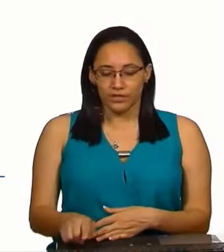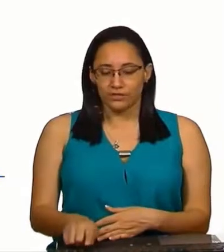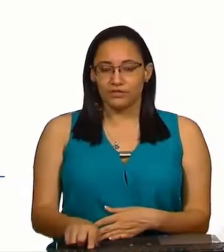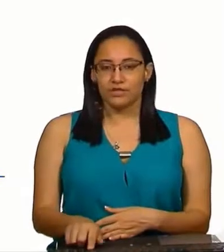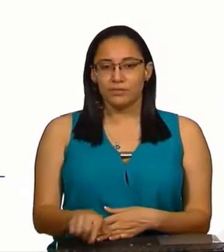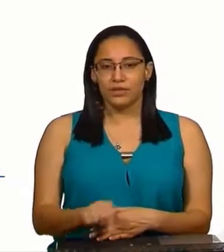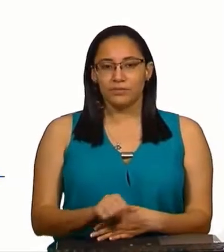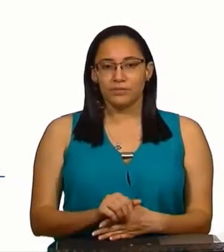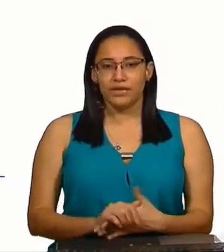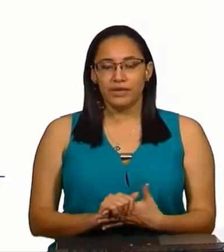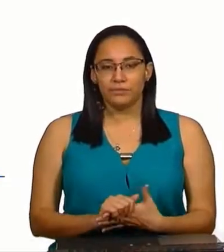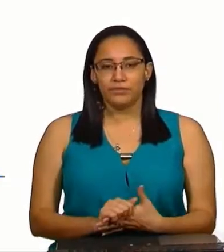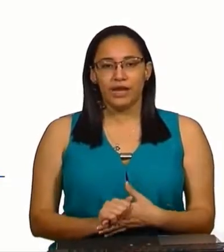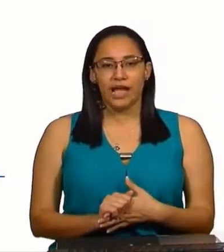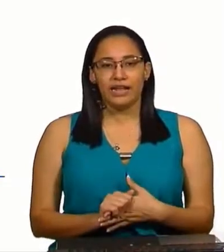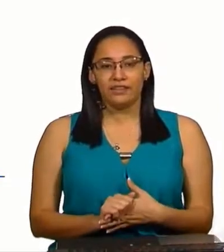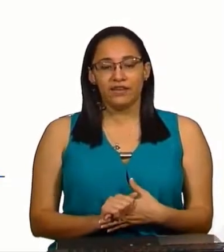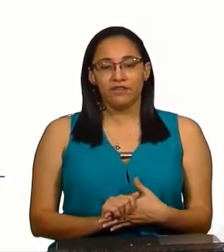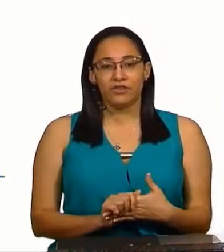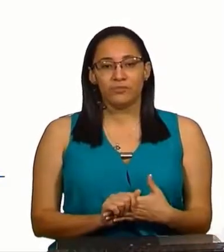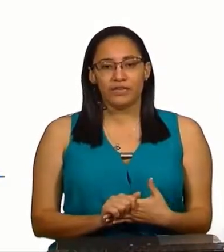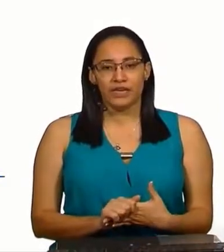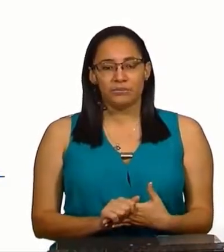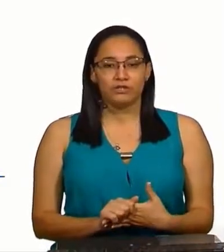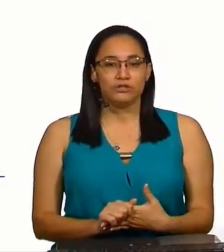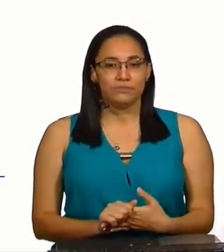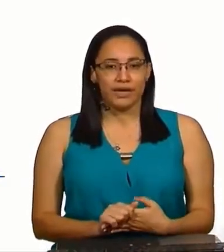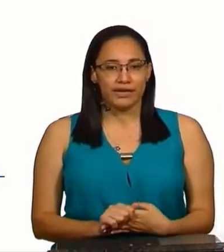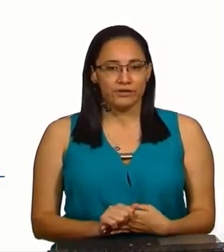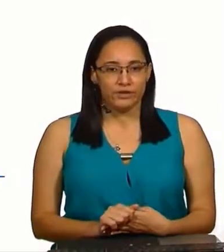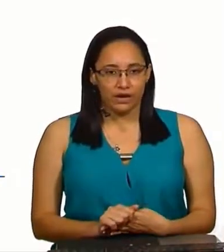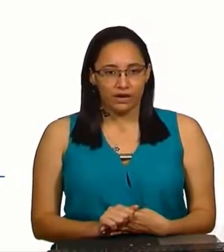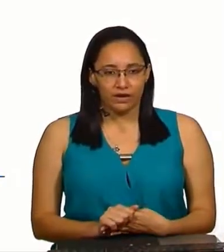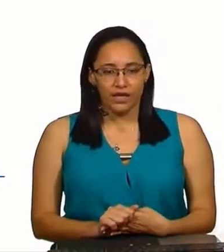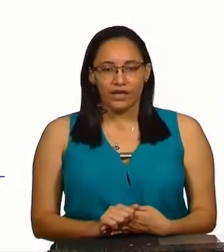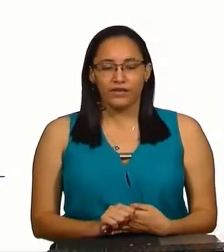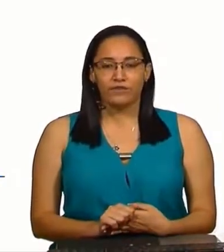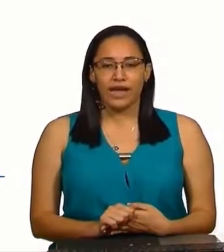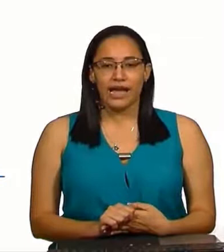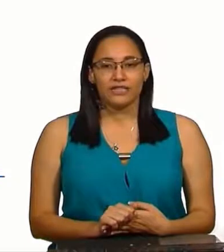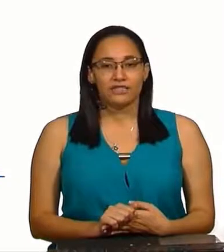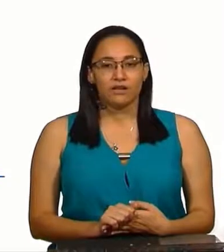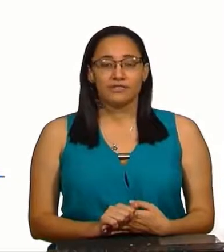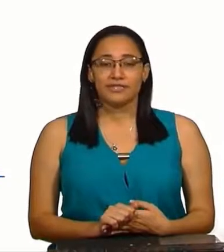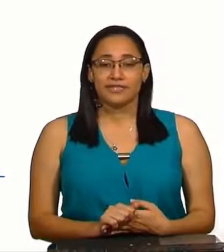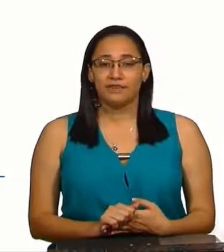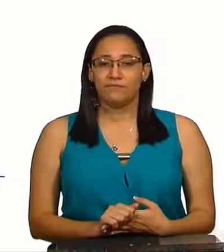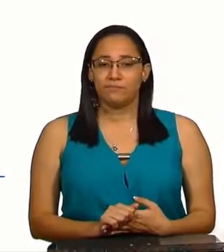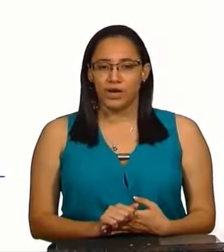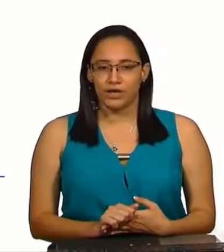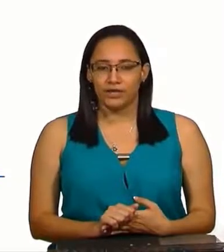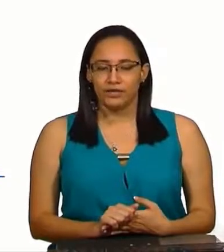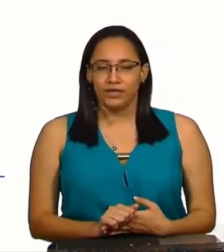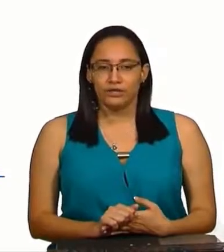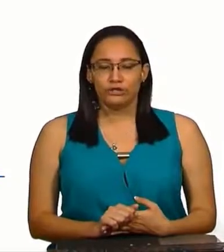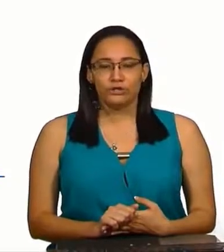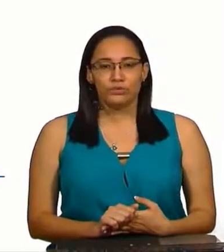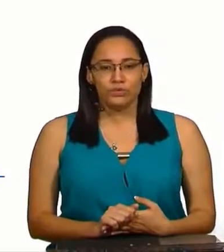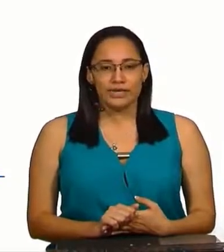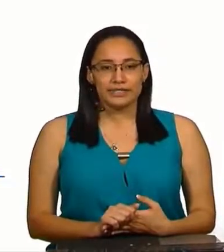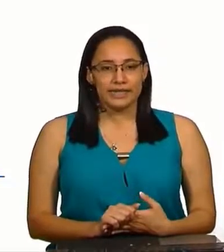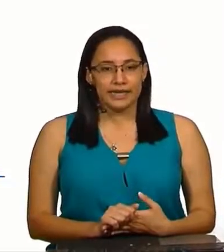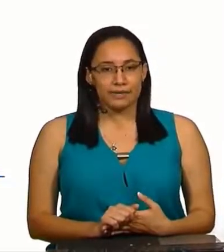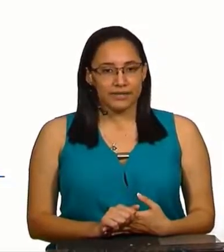to. Entonces tenemos el primer ejemplo. I'll never be able to buy a new car if I don't save money.